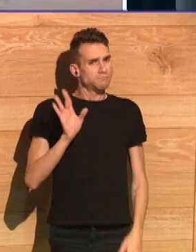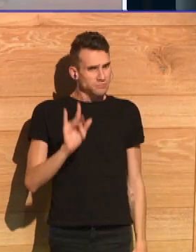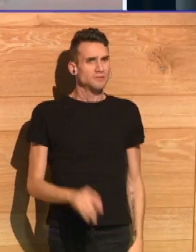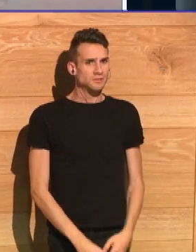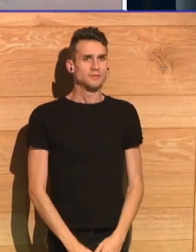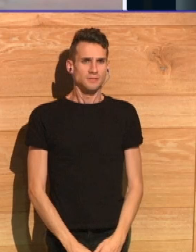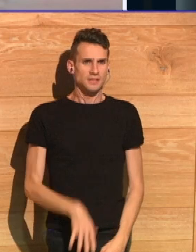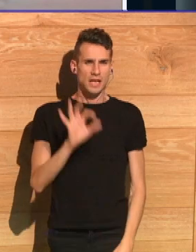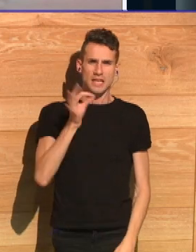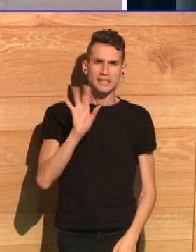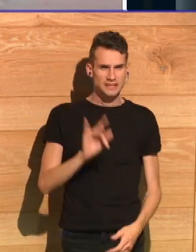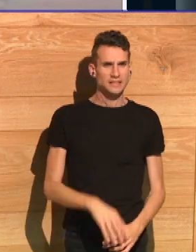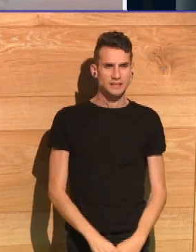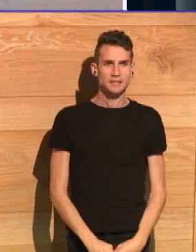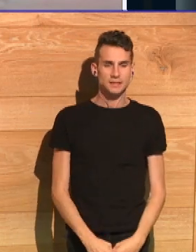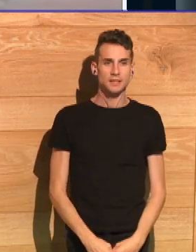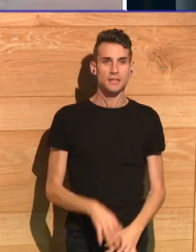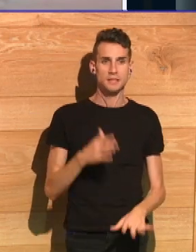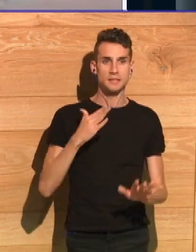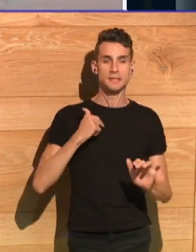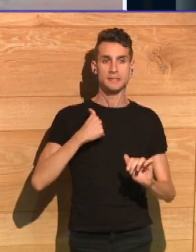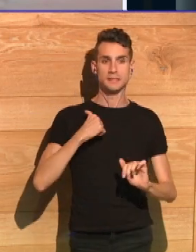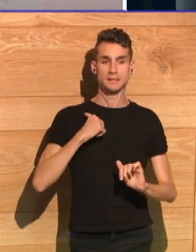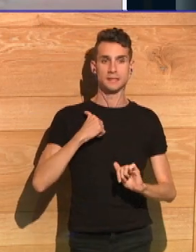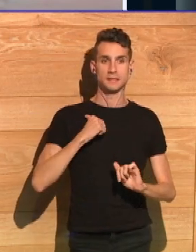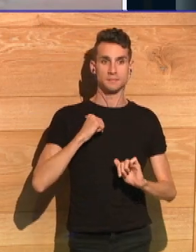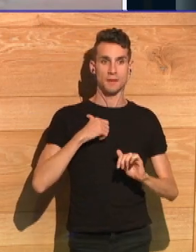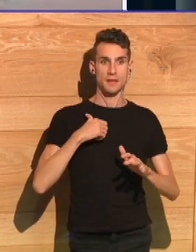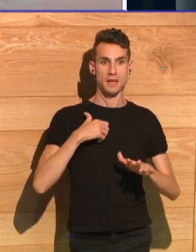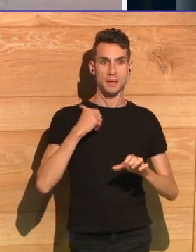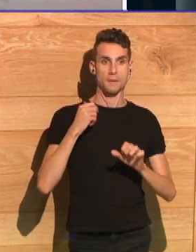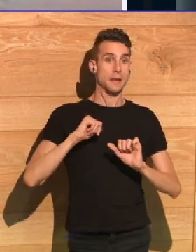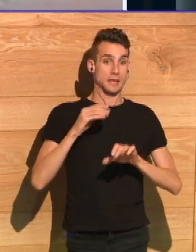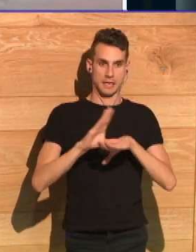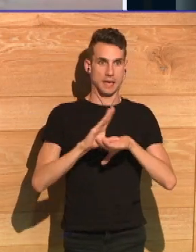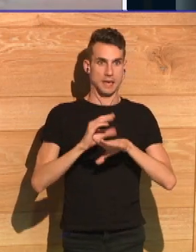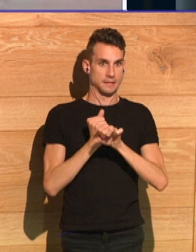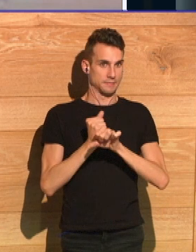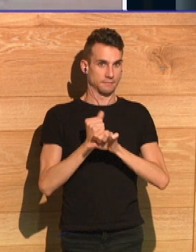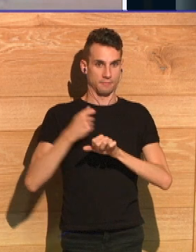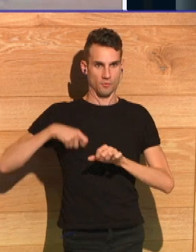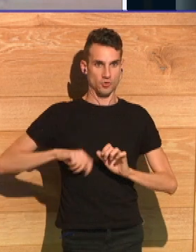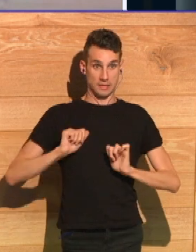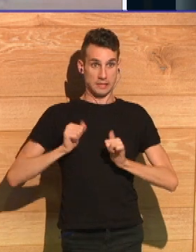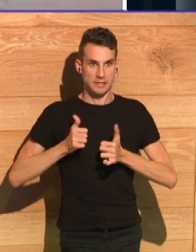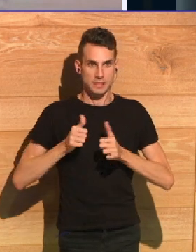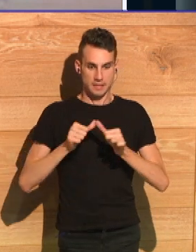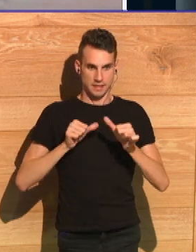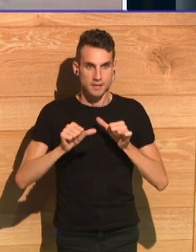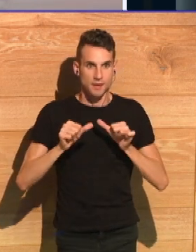Sí, la verdad es que sí. Desde el principio de mi trayectoria profesional, yo he escrito